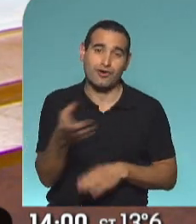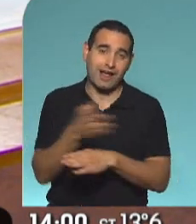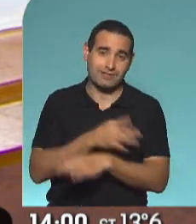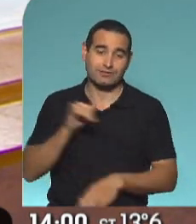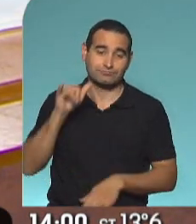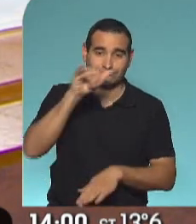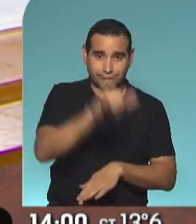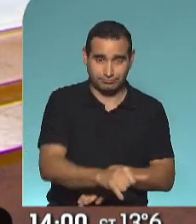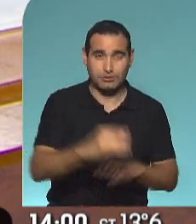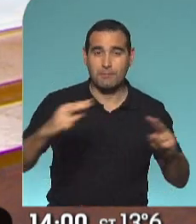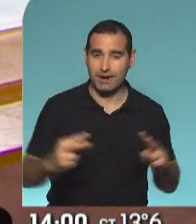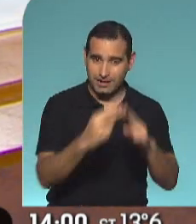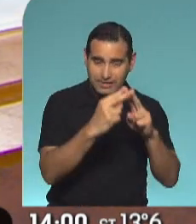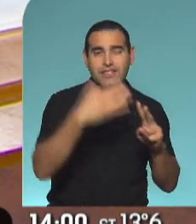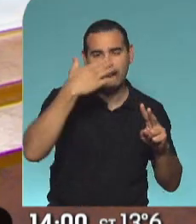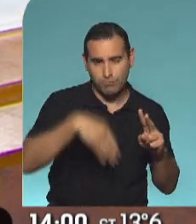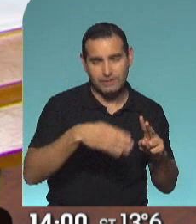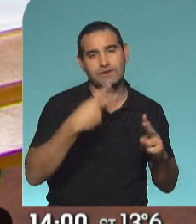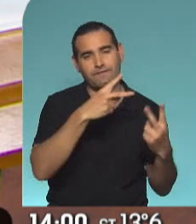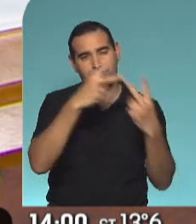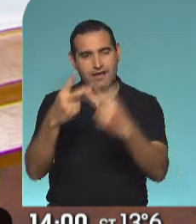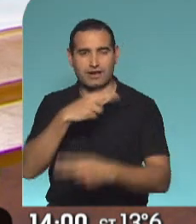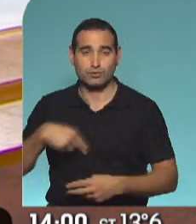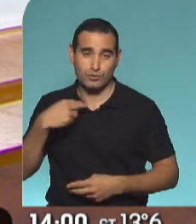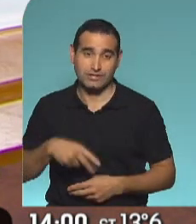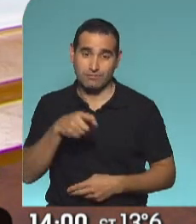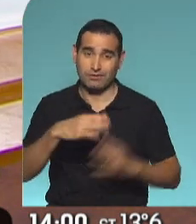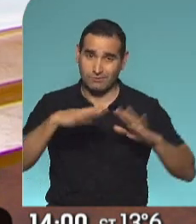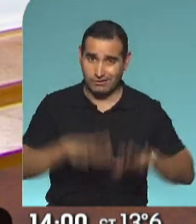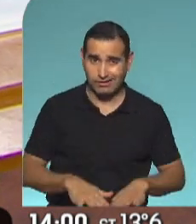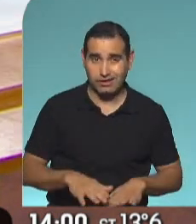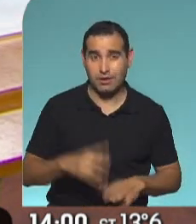con la familia en París, y luego seguirá su viaje rumbo a Suiza. Pero no va a estar encerrado,